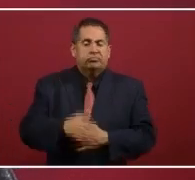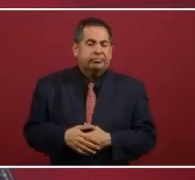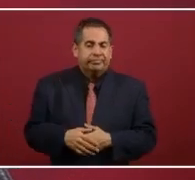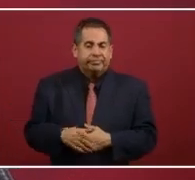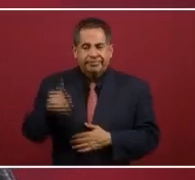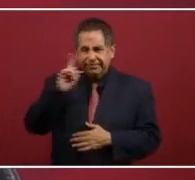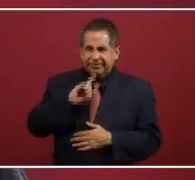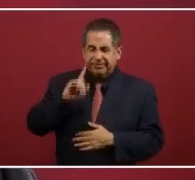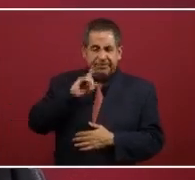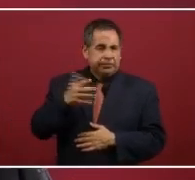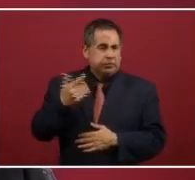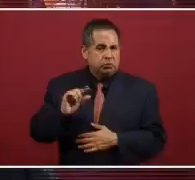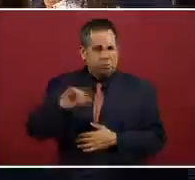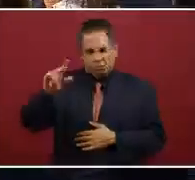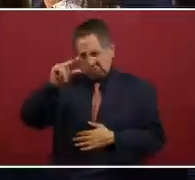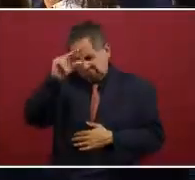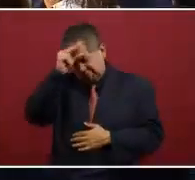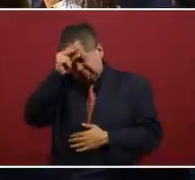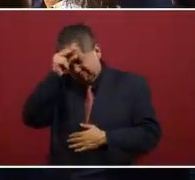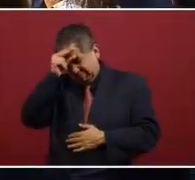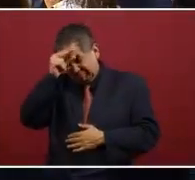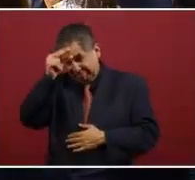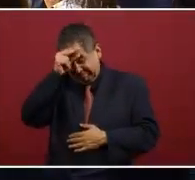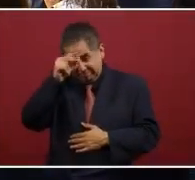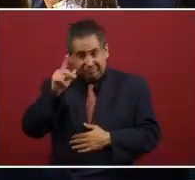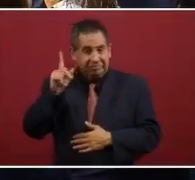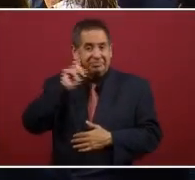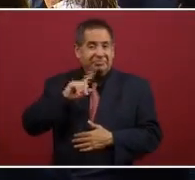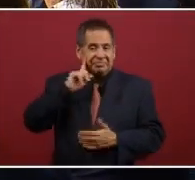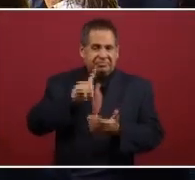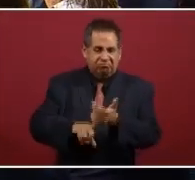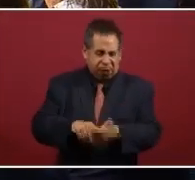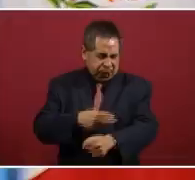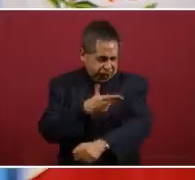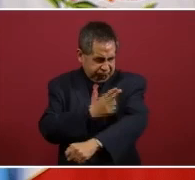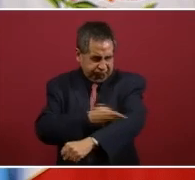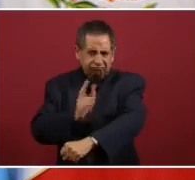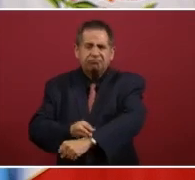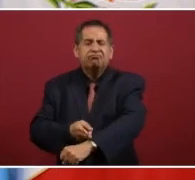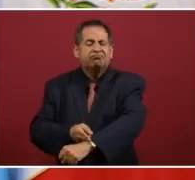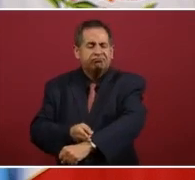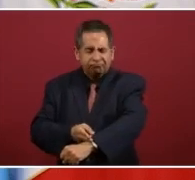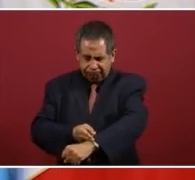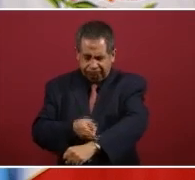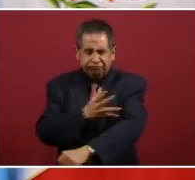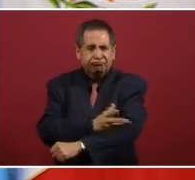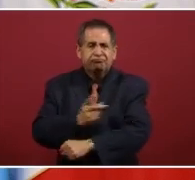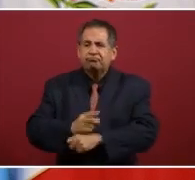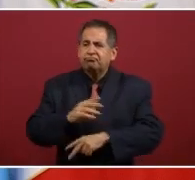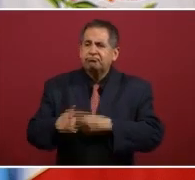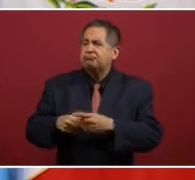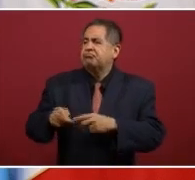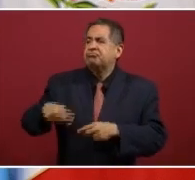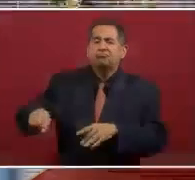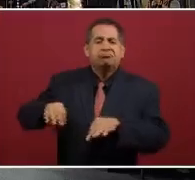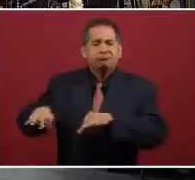mujeres inteligentes, mujeres honestas, mujeres trabajadoras. Que